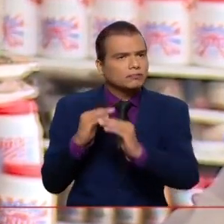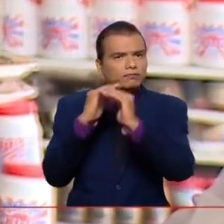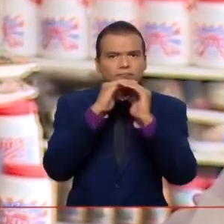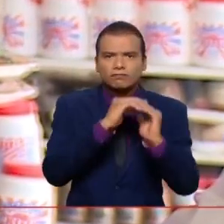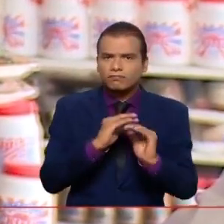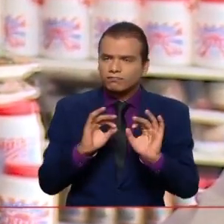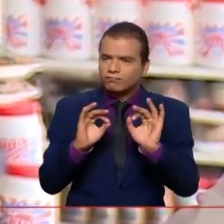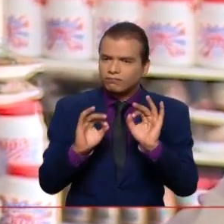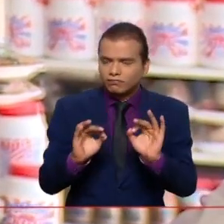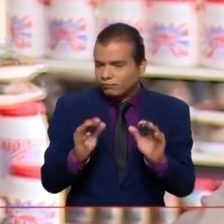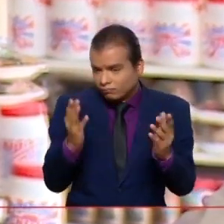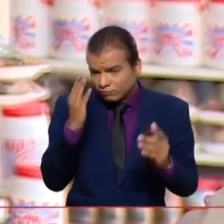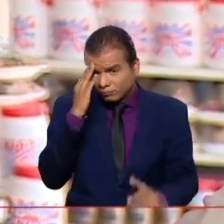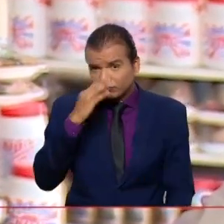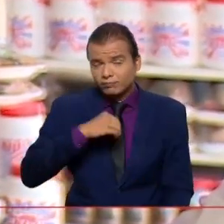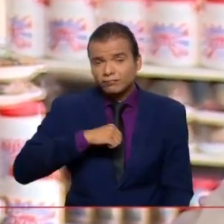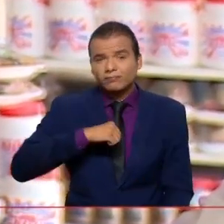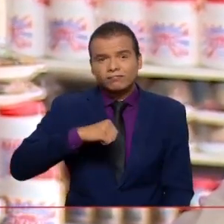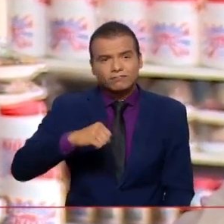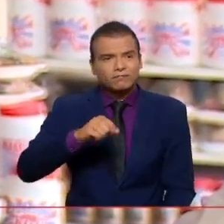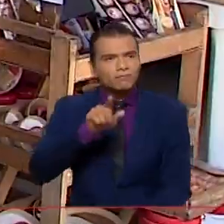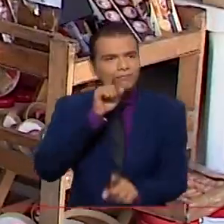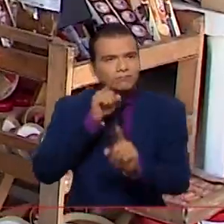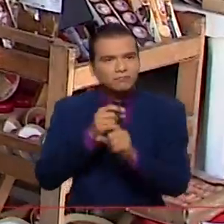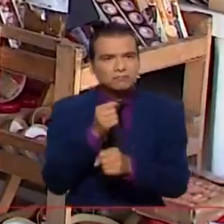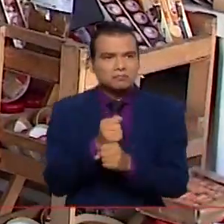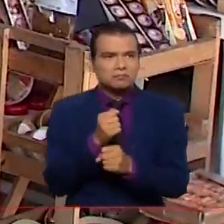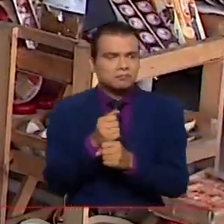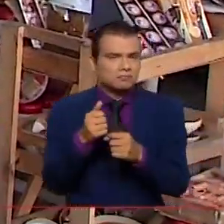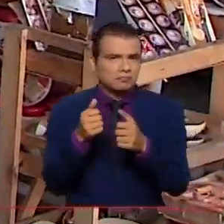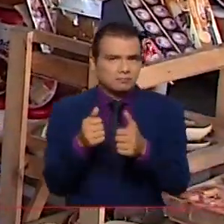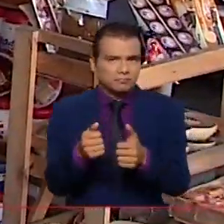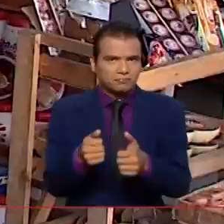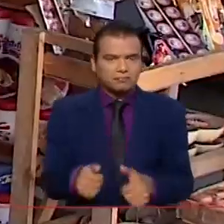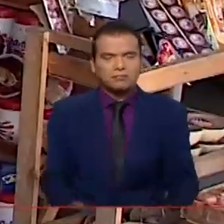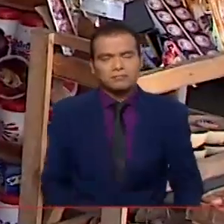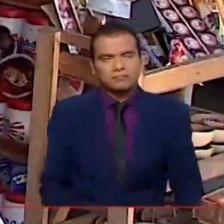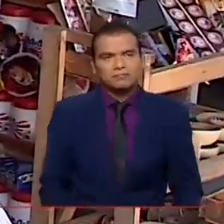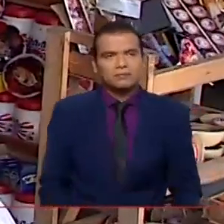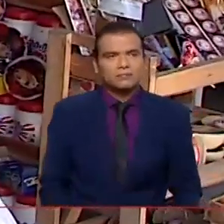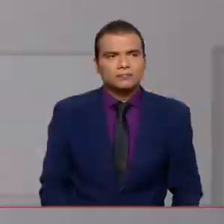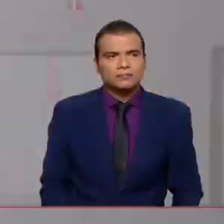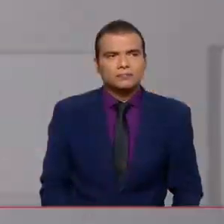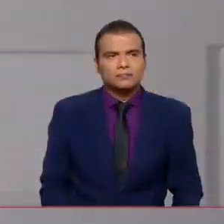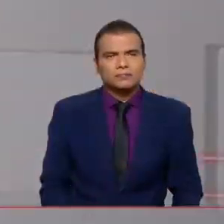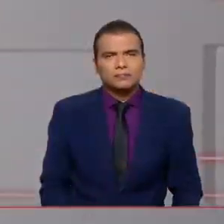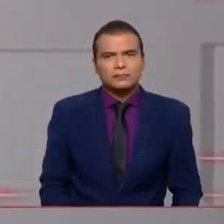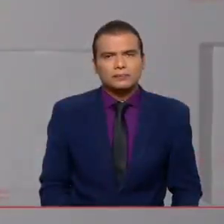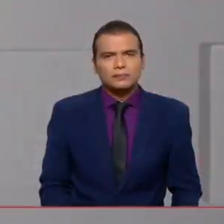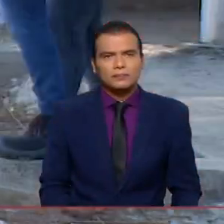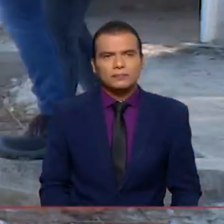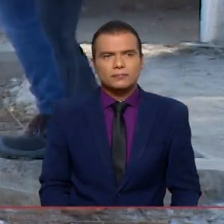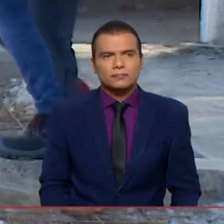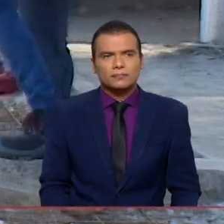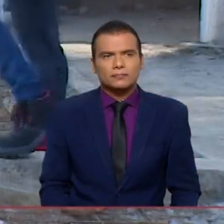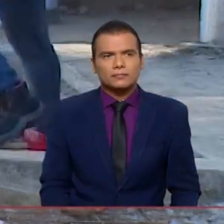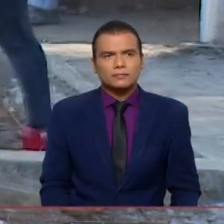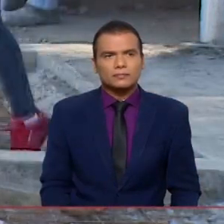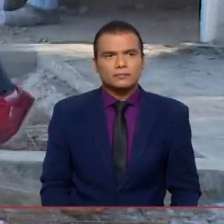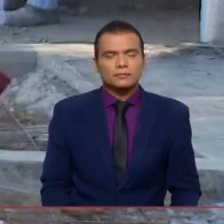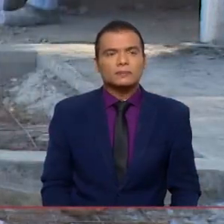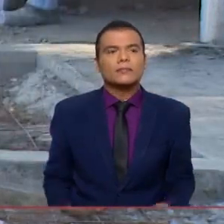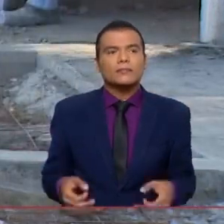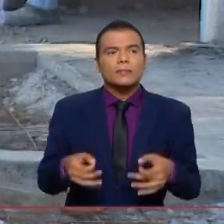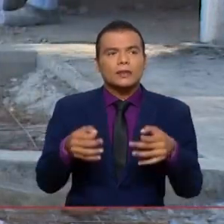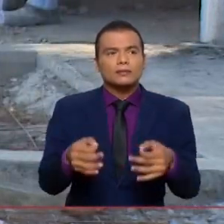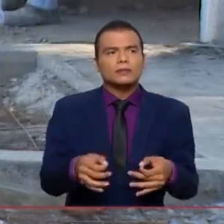igualdad para un mejor funcionamiento del Parador Blanco de la Gelatina. Se estima que